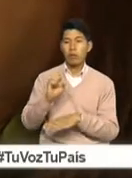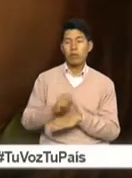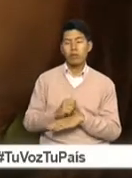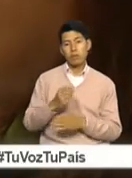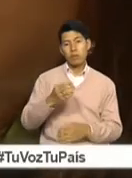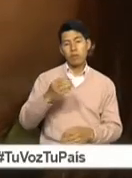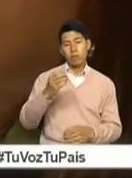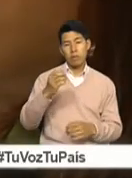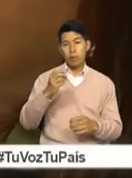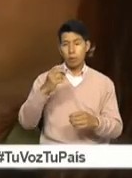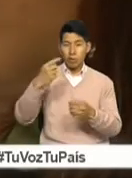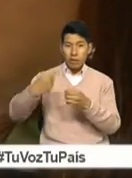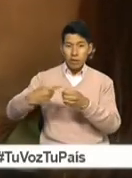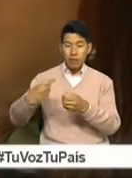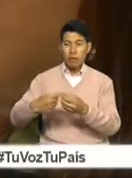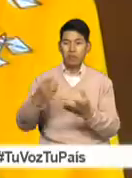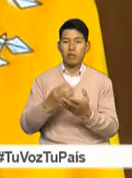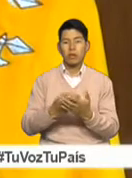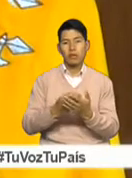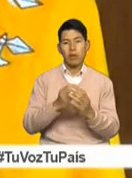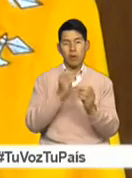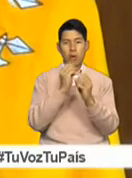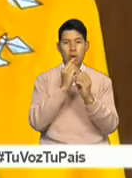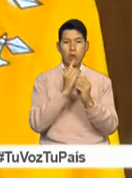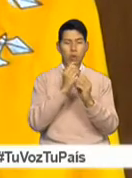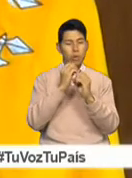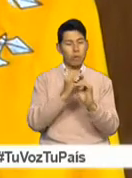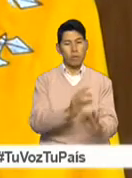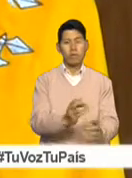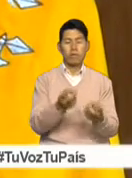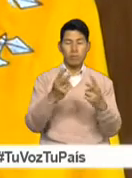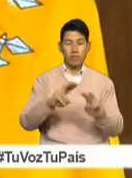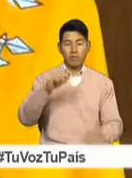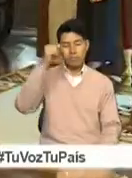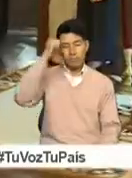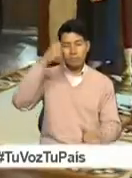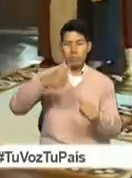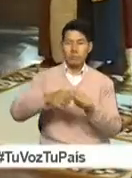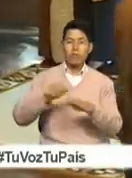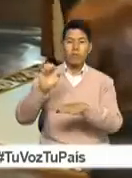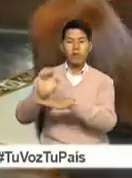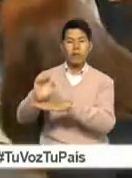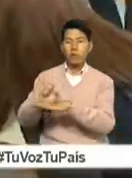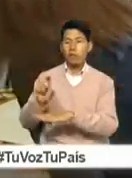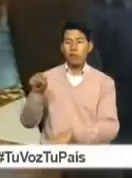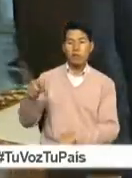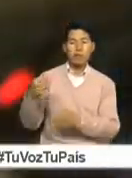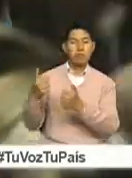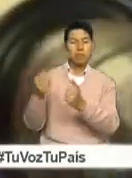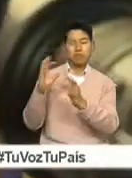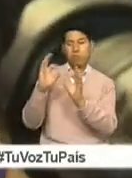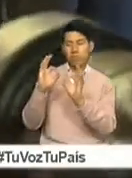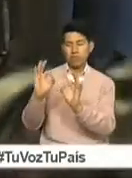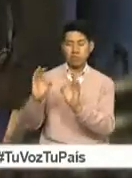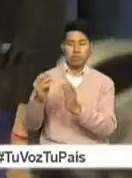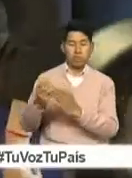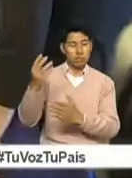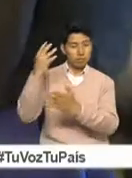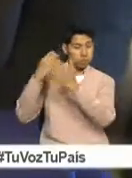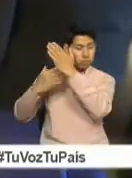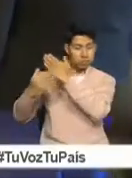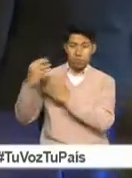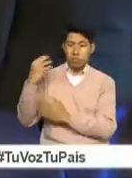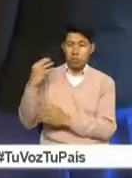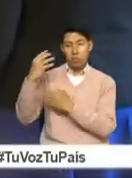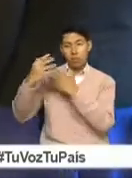la ciudad de quito en 2018 ahí recordó que el ecuador tiene un patrimonio intangible único y que la unesco